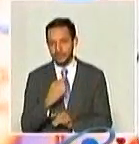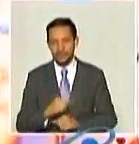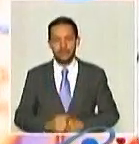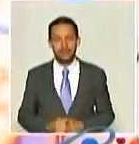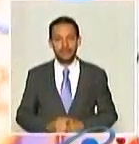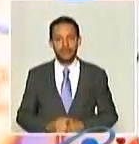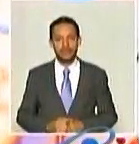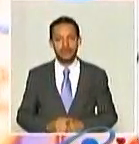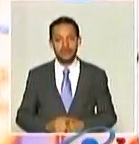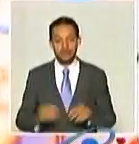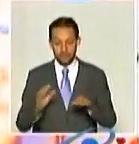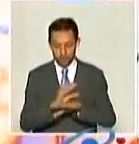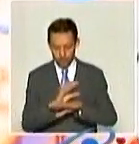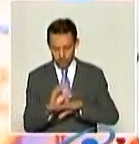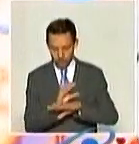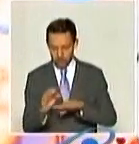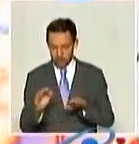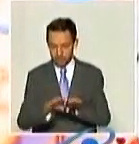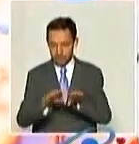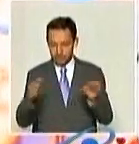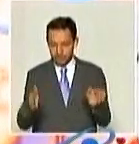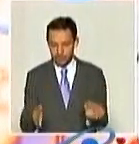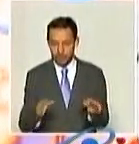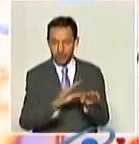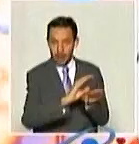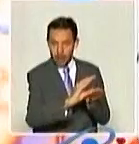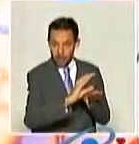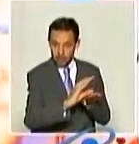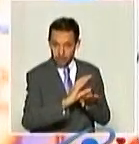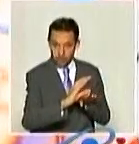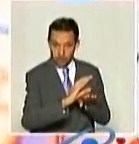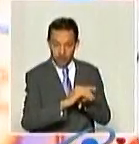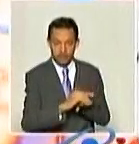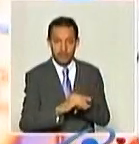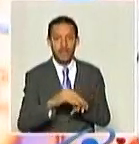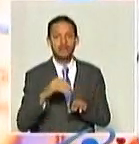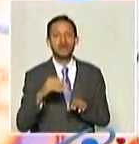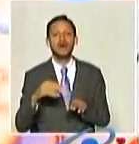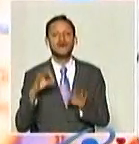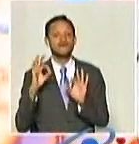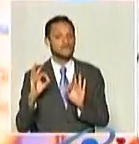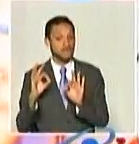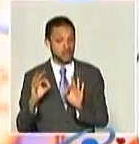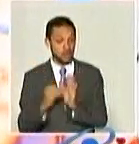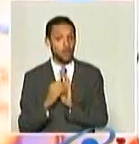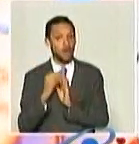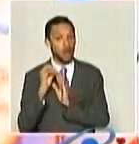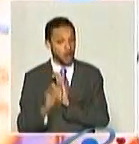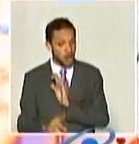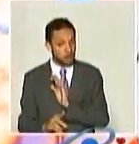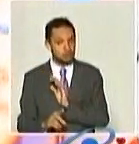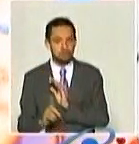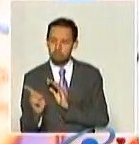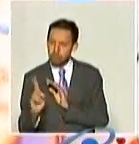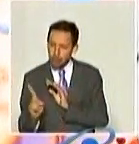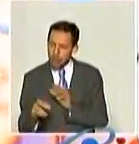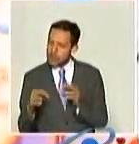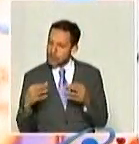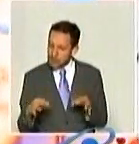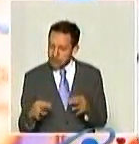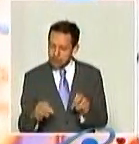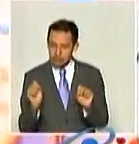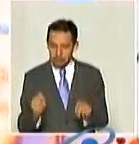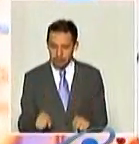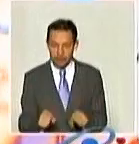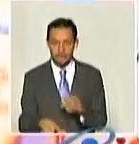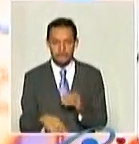la máquina que tenemos, que hoy se consiguen con muy buena calidad, con muy buenas concentraciones,